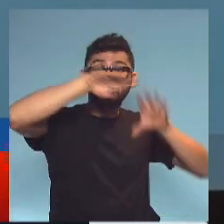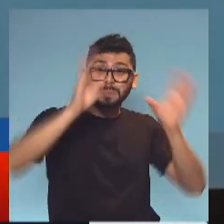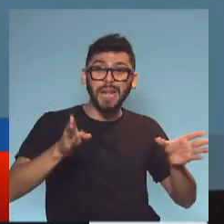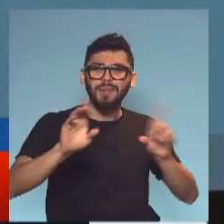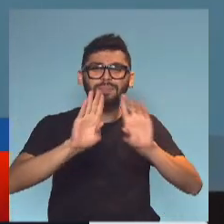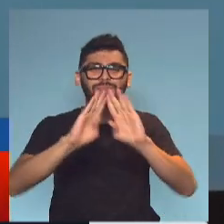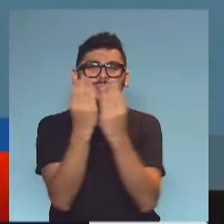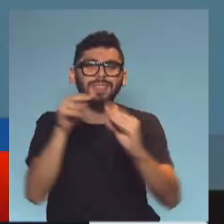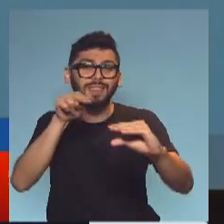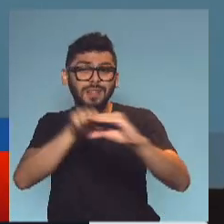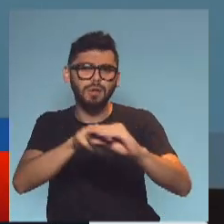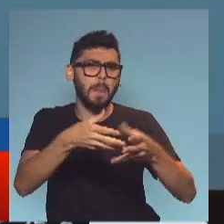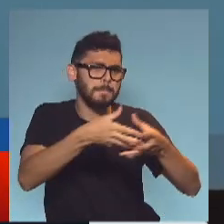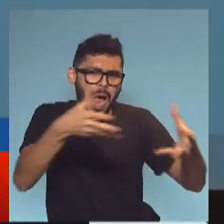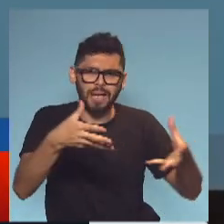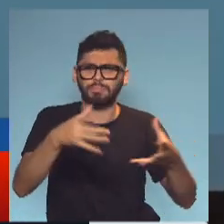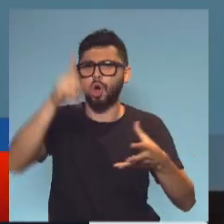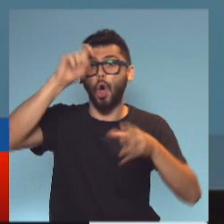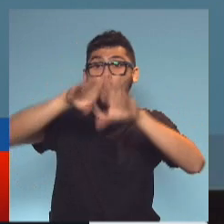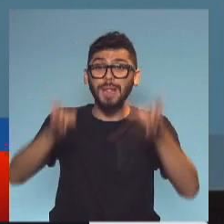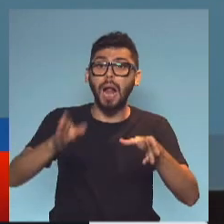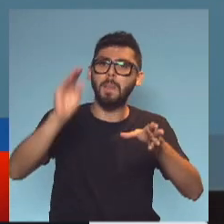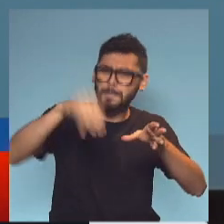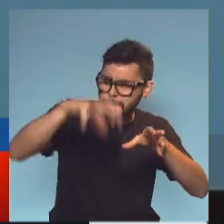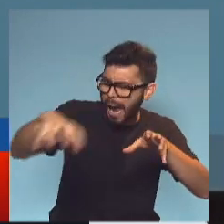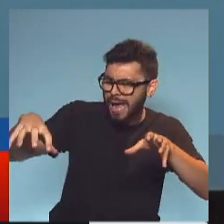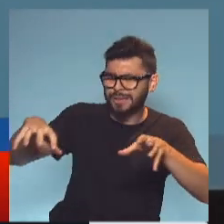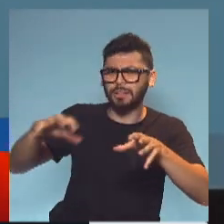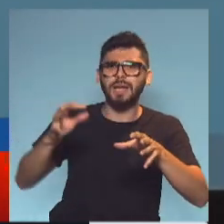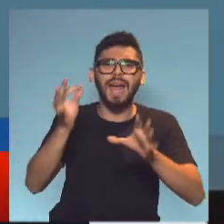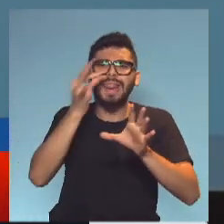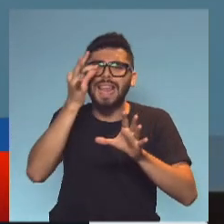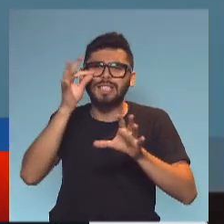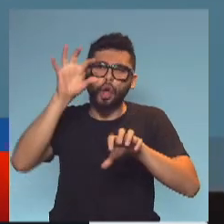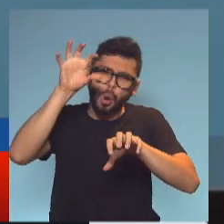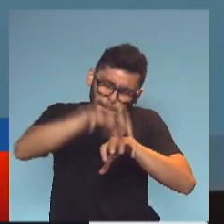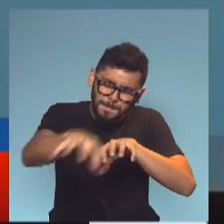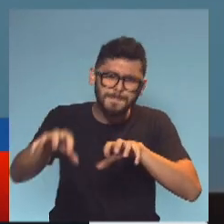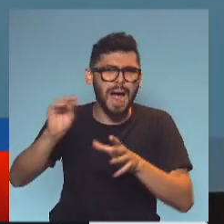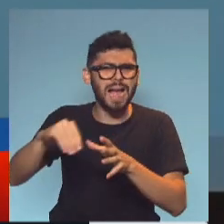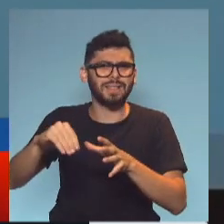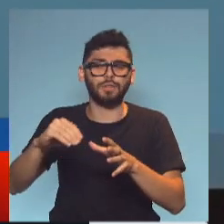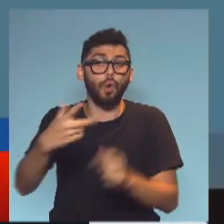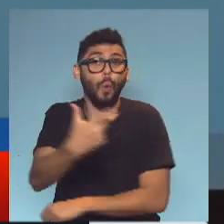intensivas, nuestros hospitales, nuestros centros de testeo, nuestros vacunatorios.